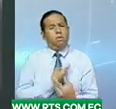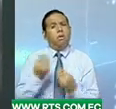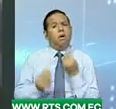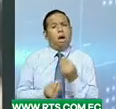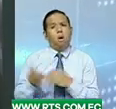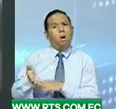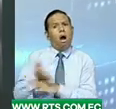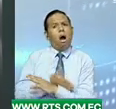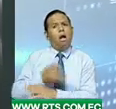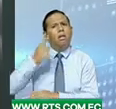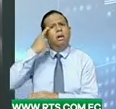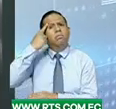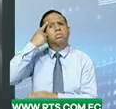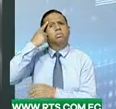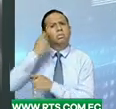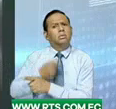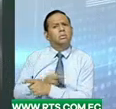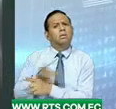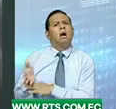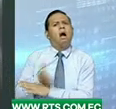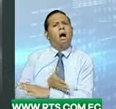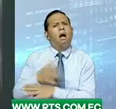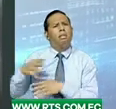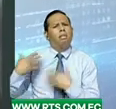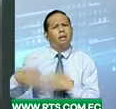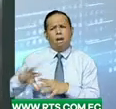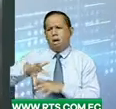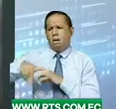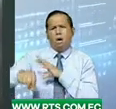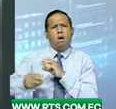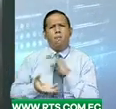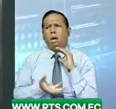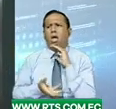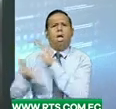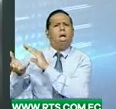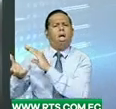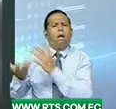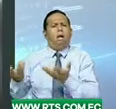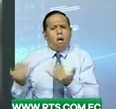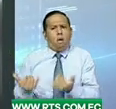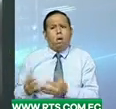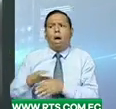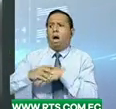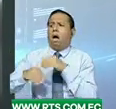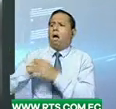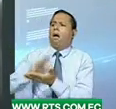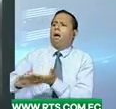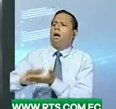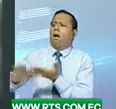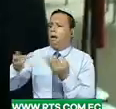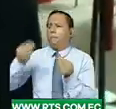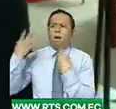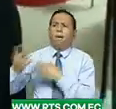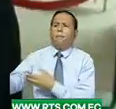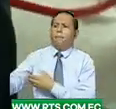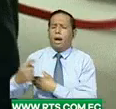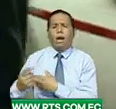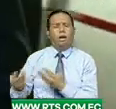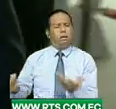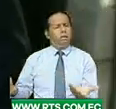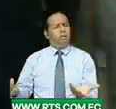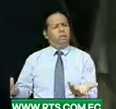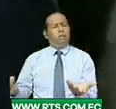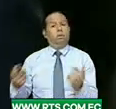se robó la mayor cantidad de plata que recuerde la historia se le dé un indulto. Sin embargo, no es partidario que esa facultad que tiene el jefe de